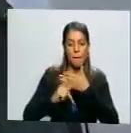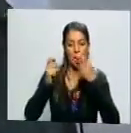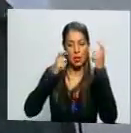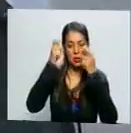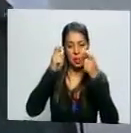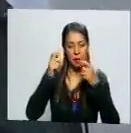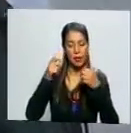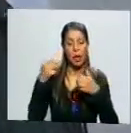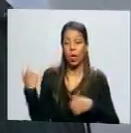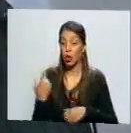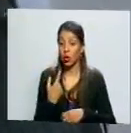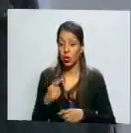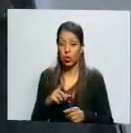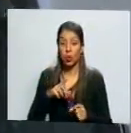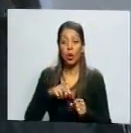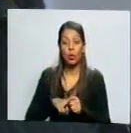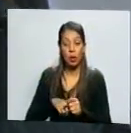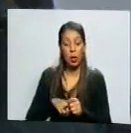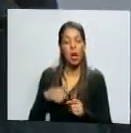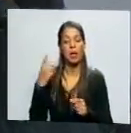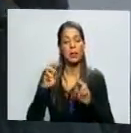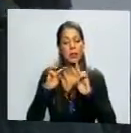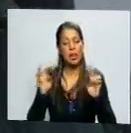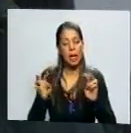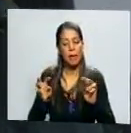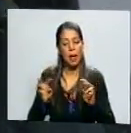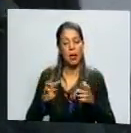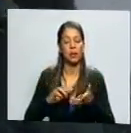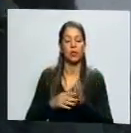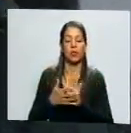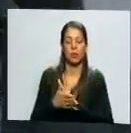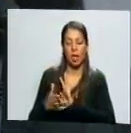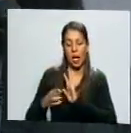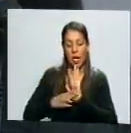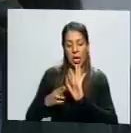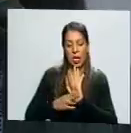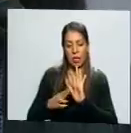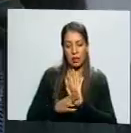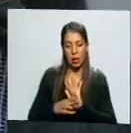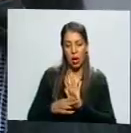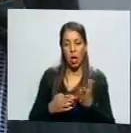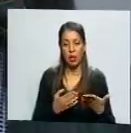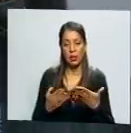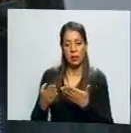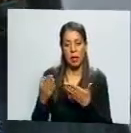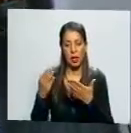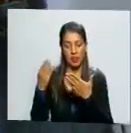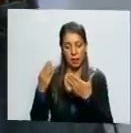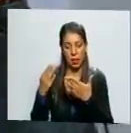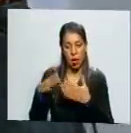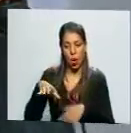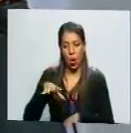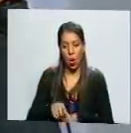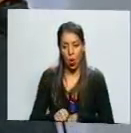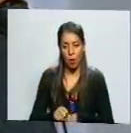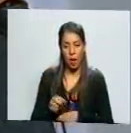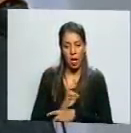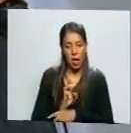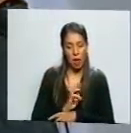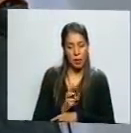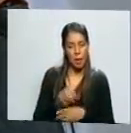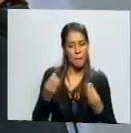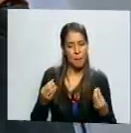estamos todos y todas, este elemento, el elemento de la garantía del servicio de las compras inmediatas